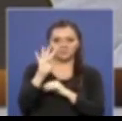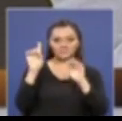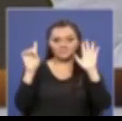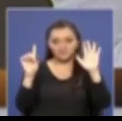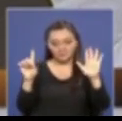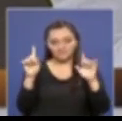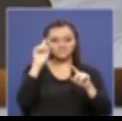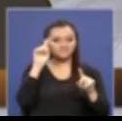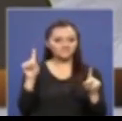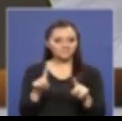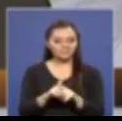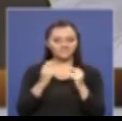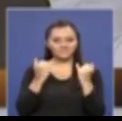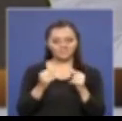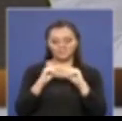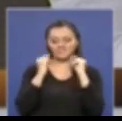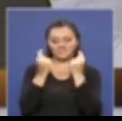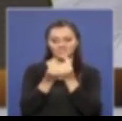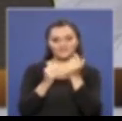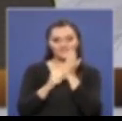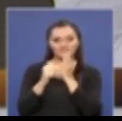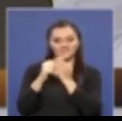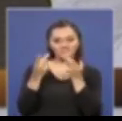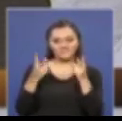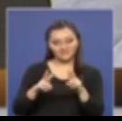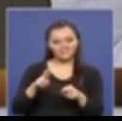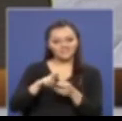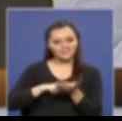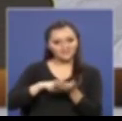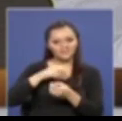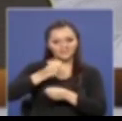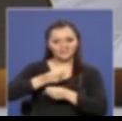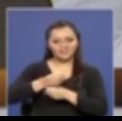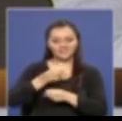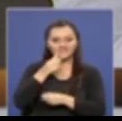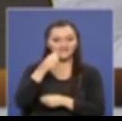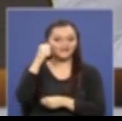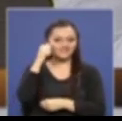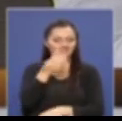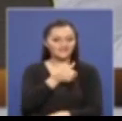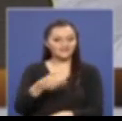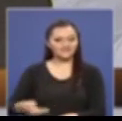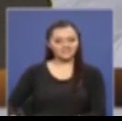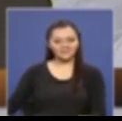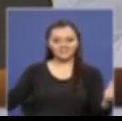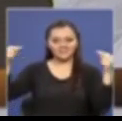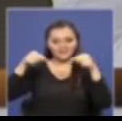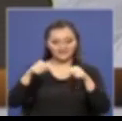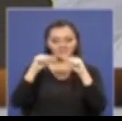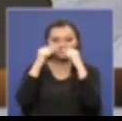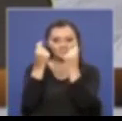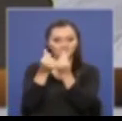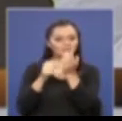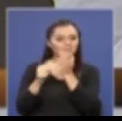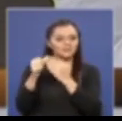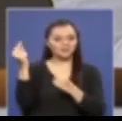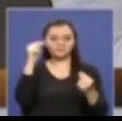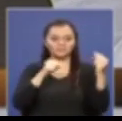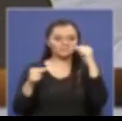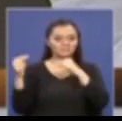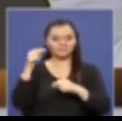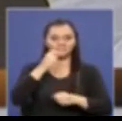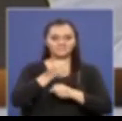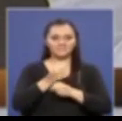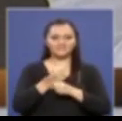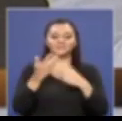que hoy coincide con un nuevo gabinete itinerante que desde ayer congrega a nuestro presidente de la República y a todo su gabinete ministerial